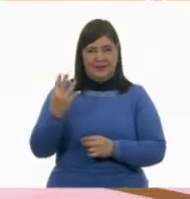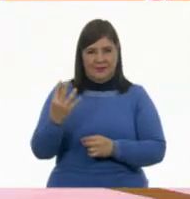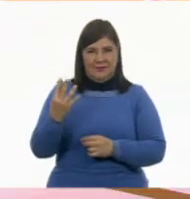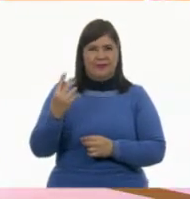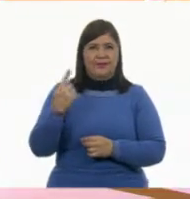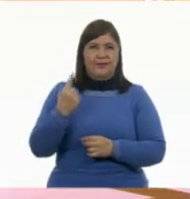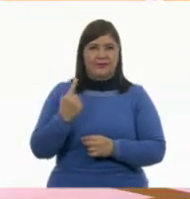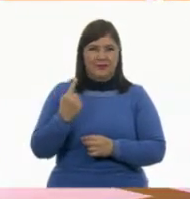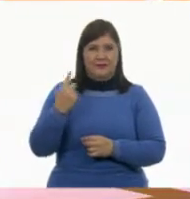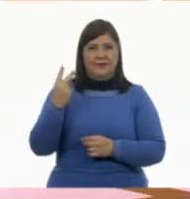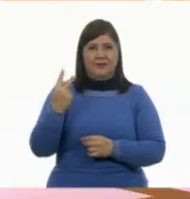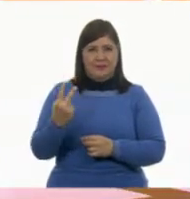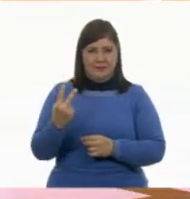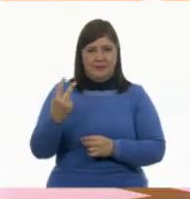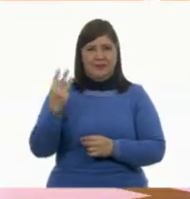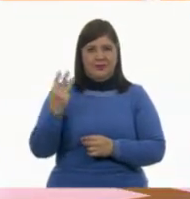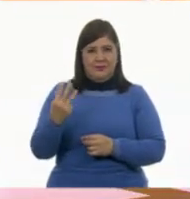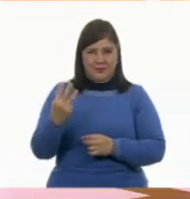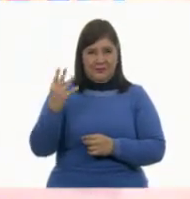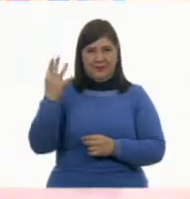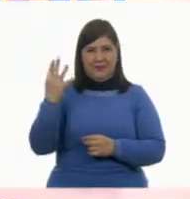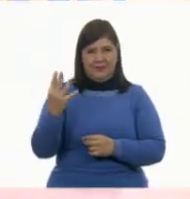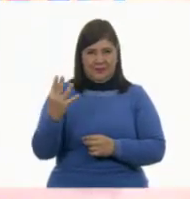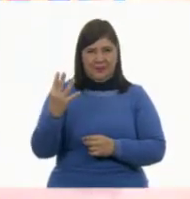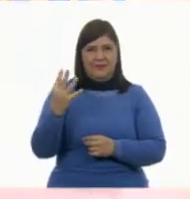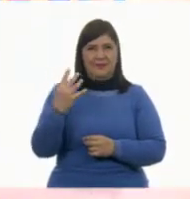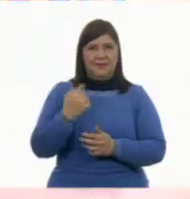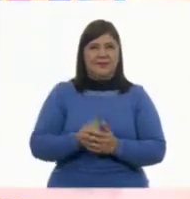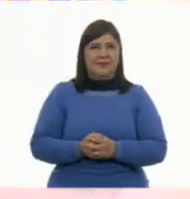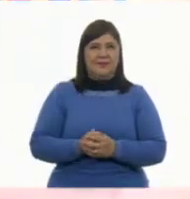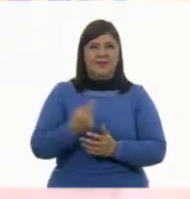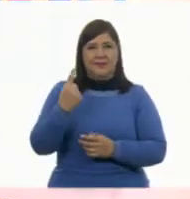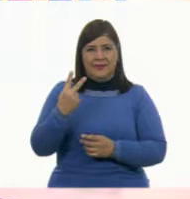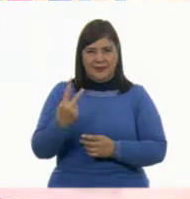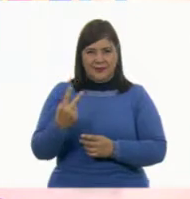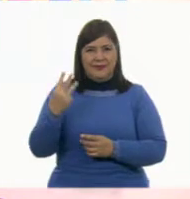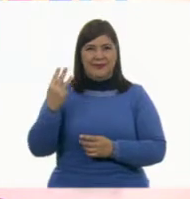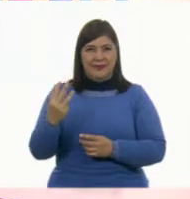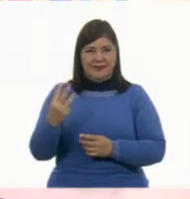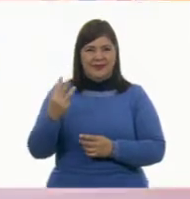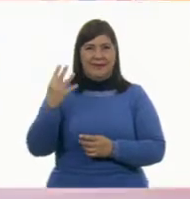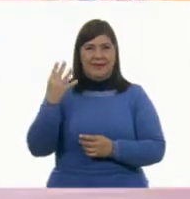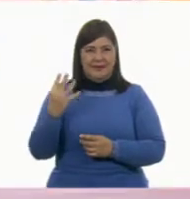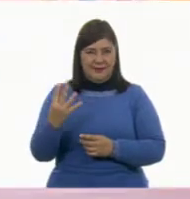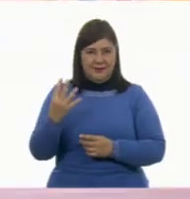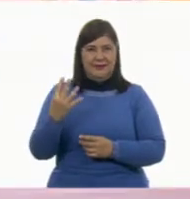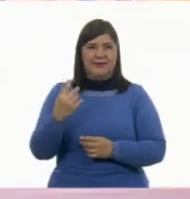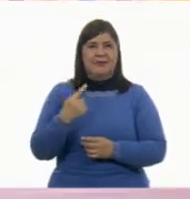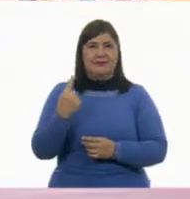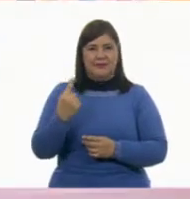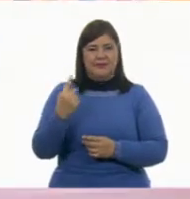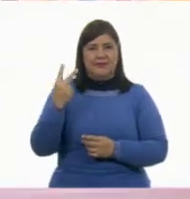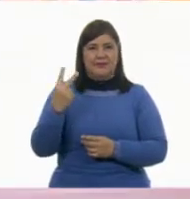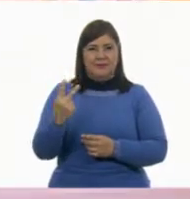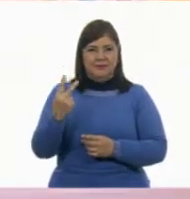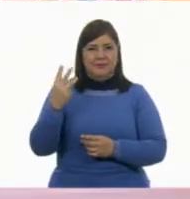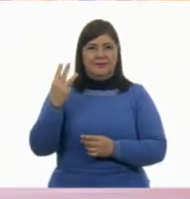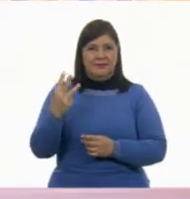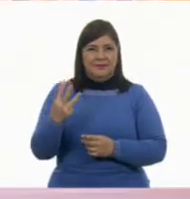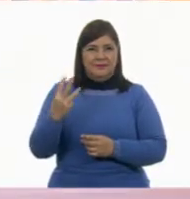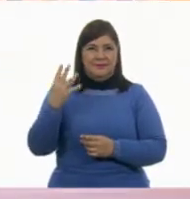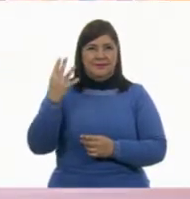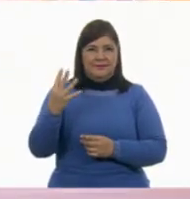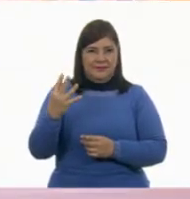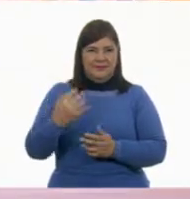3, 4. 1, 2, 3, 4. 1, 2, 3, 4. 1,